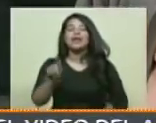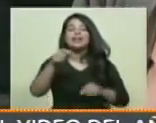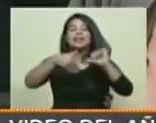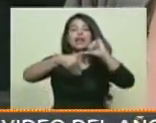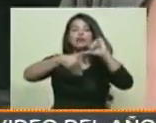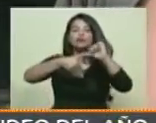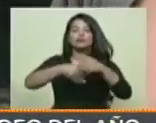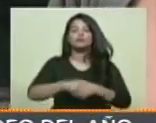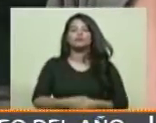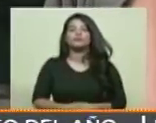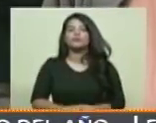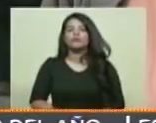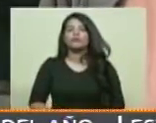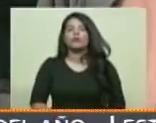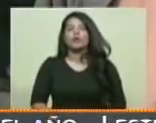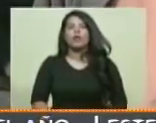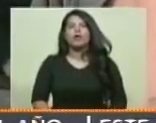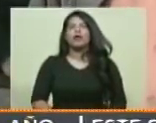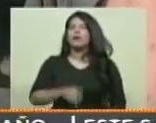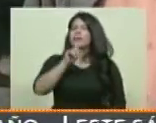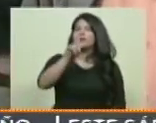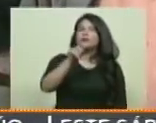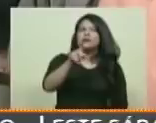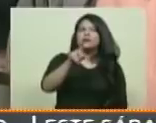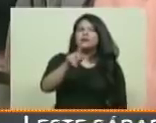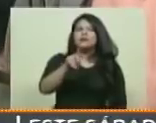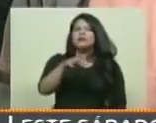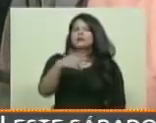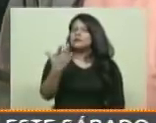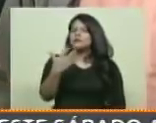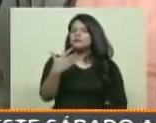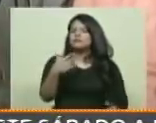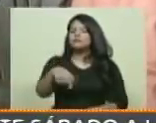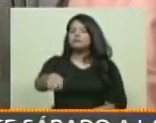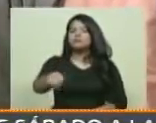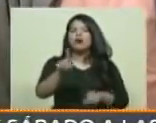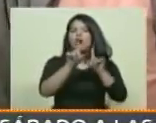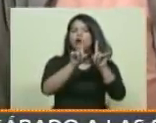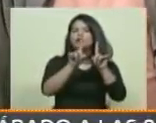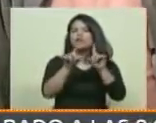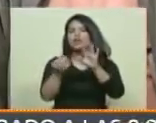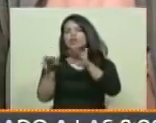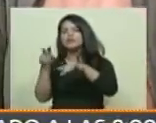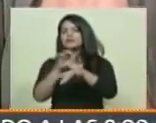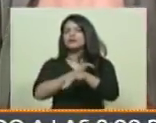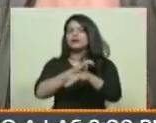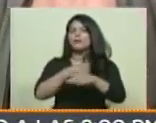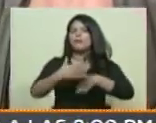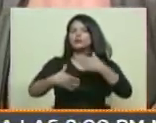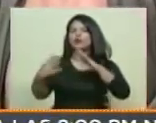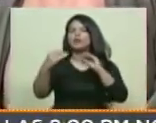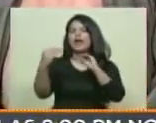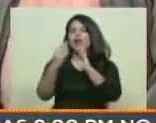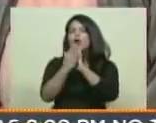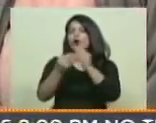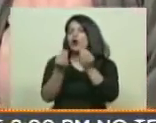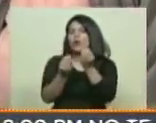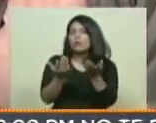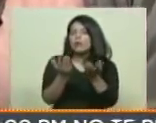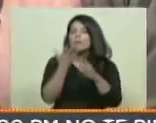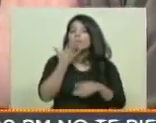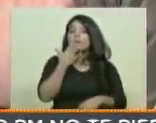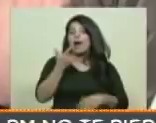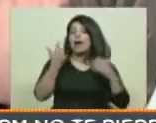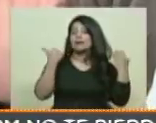Quisiera saber cómo va el proceso de diálogo que está previsto para el 11 y el 12 de enero, sobre todo porque en el día de ayer